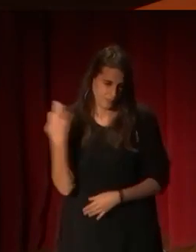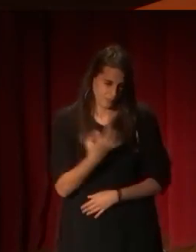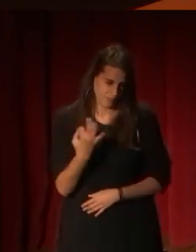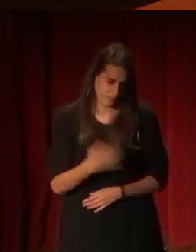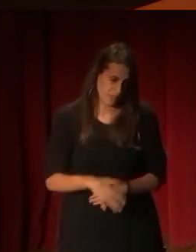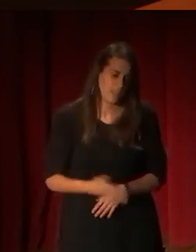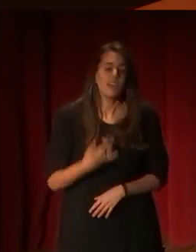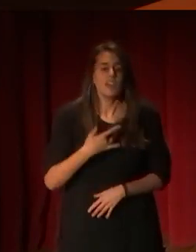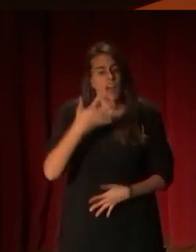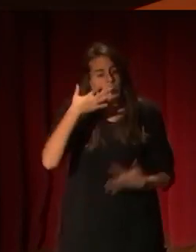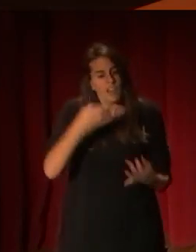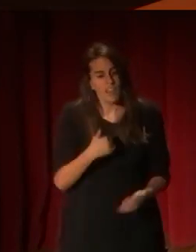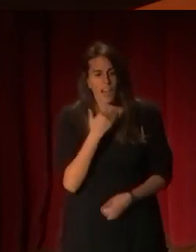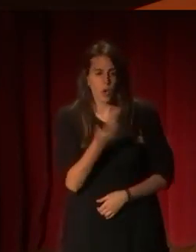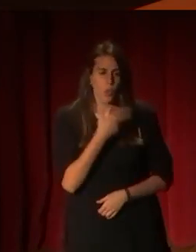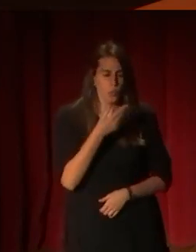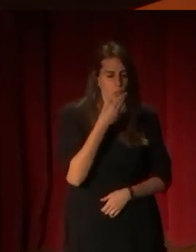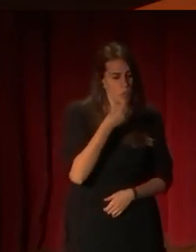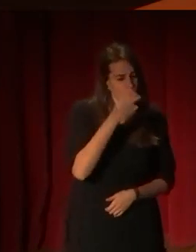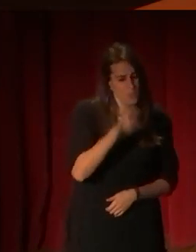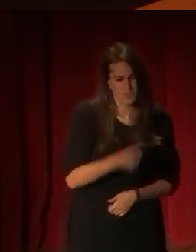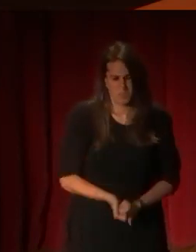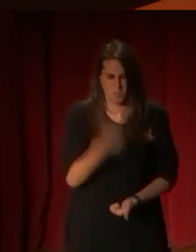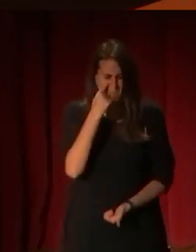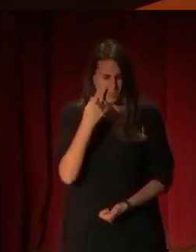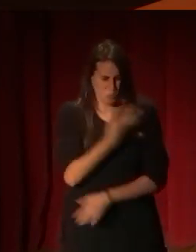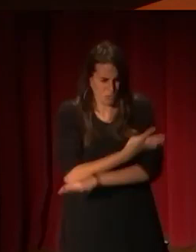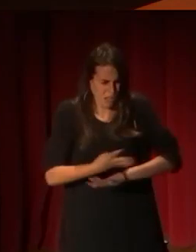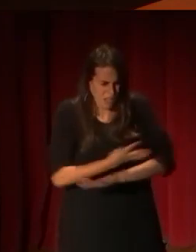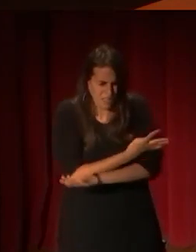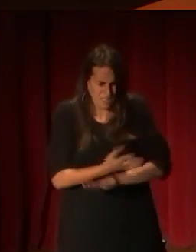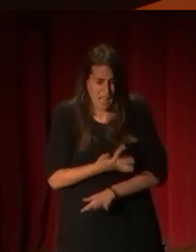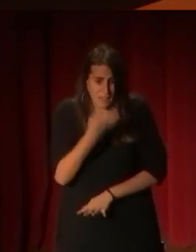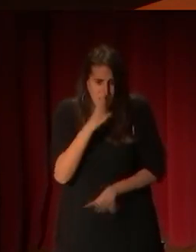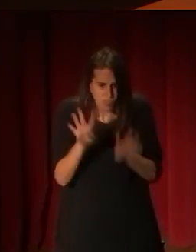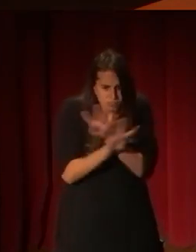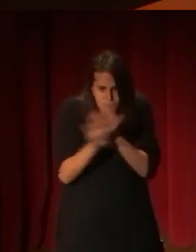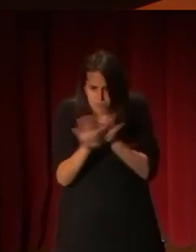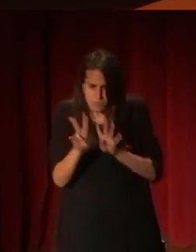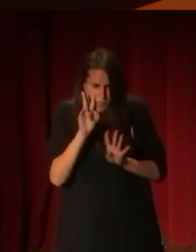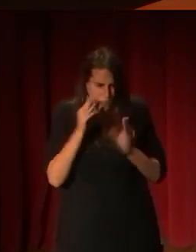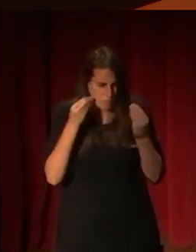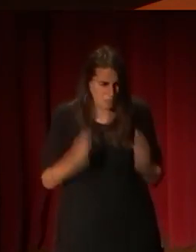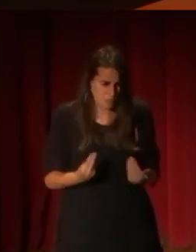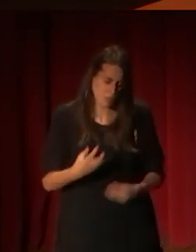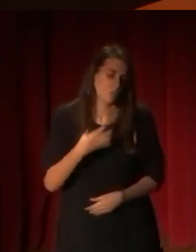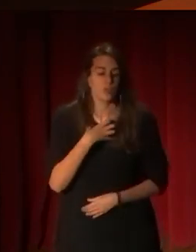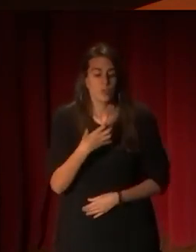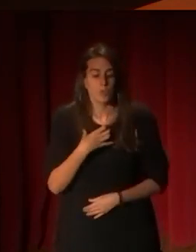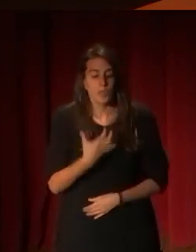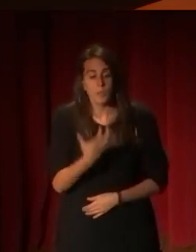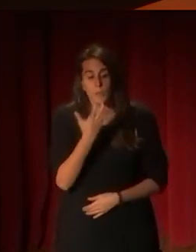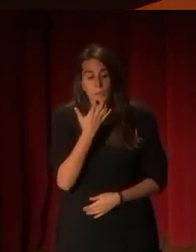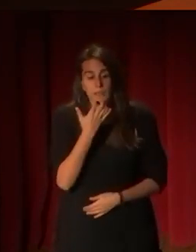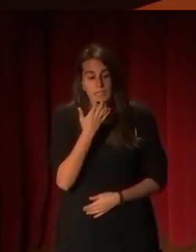dice de carnicero que de cosa de gusto aparte de que la gran confusión de gente impide que se vean las faenas de los caballeros si hacemos